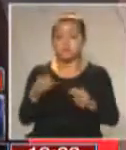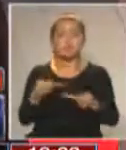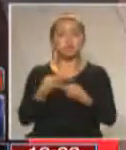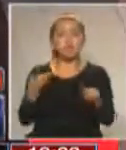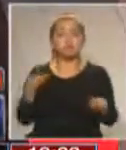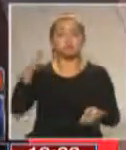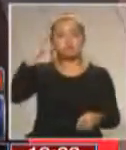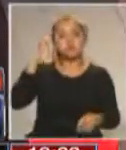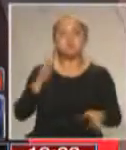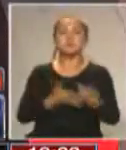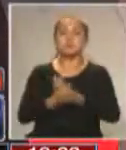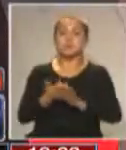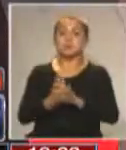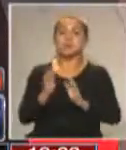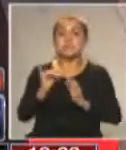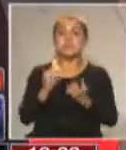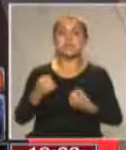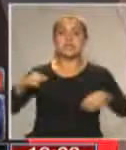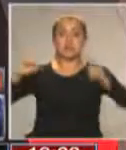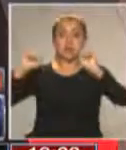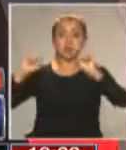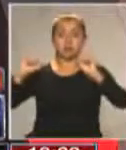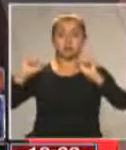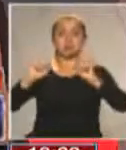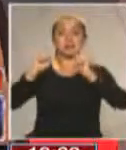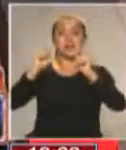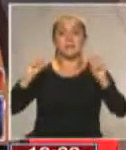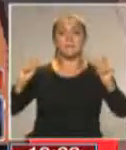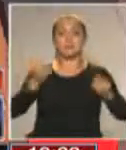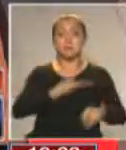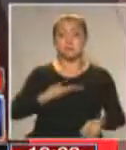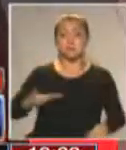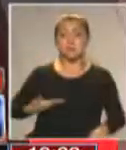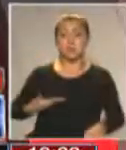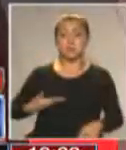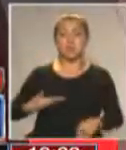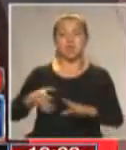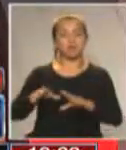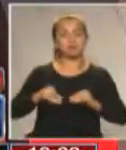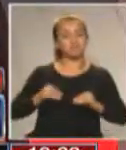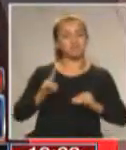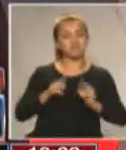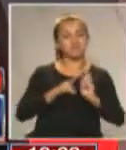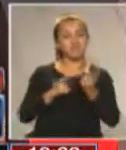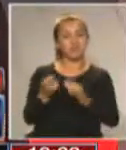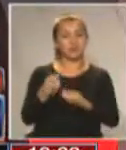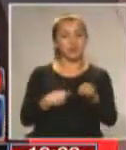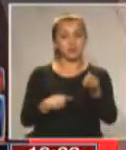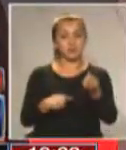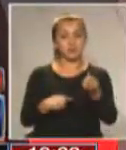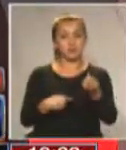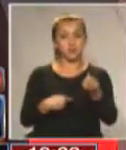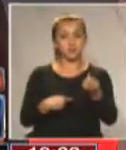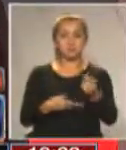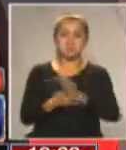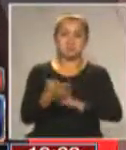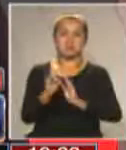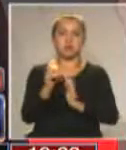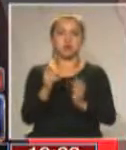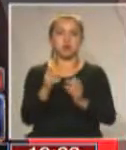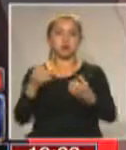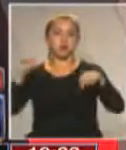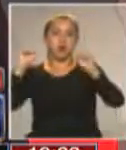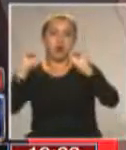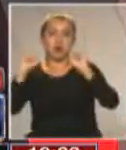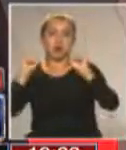supiéramos, por ejemplo, que sí donó a la campaña de la presidenta, quizás se hubieran abstenido de hacer este negocio en ese momento o de pedirle